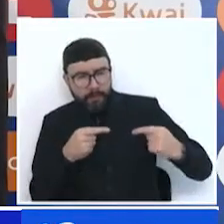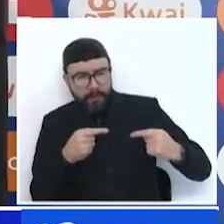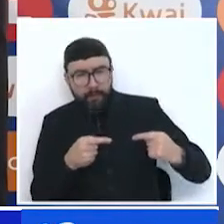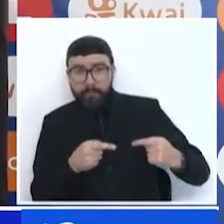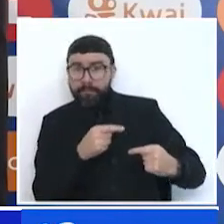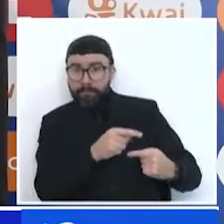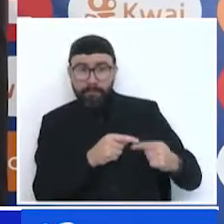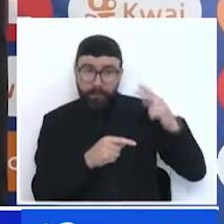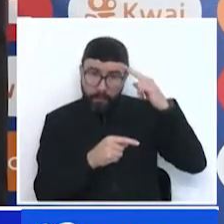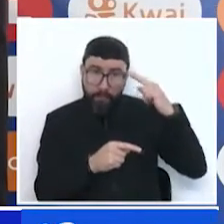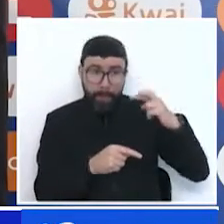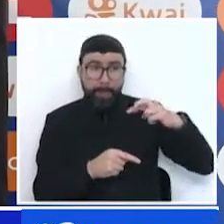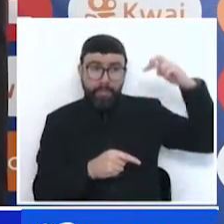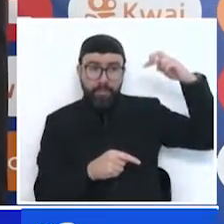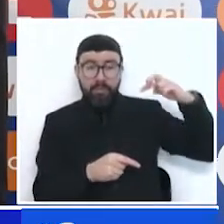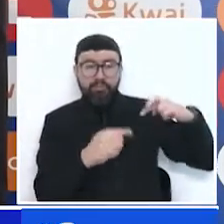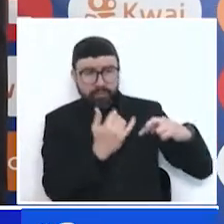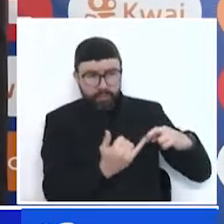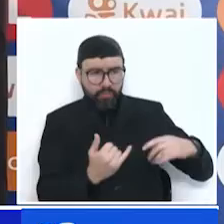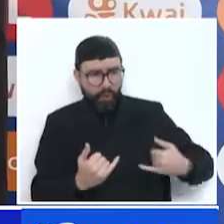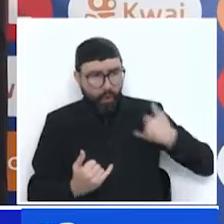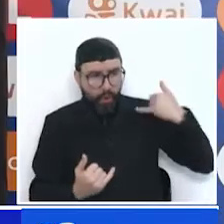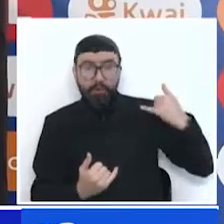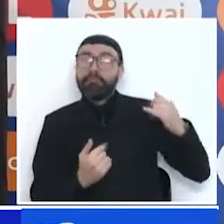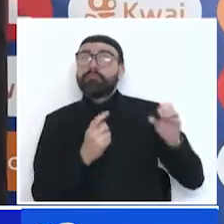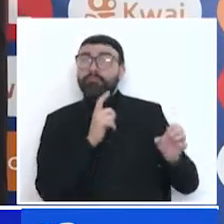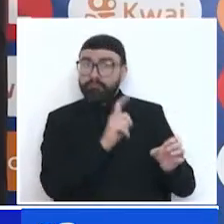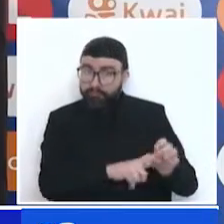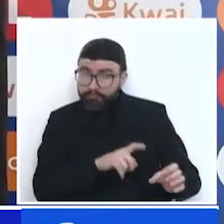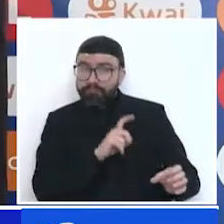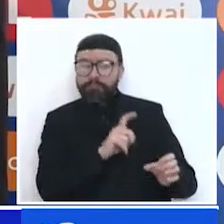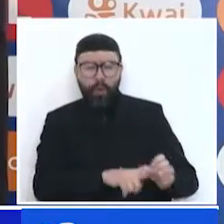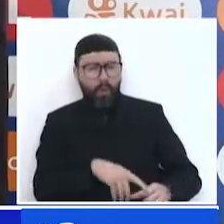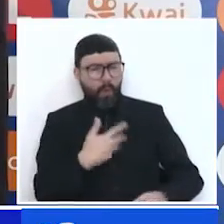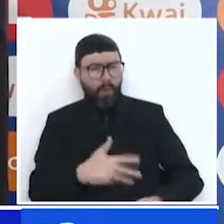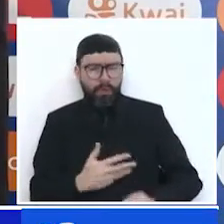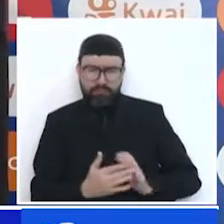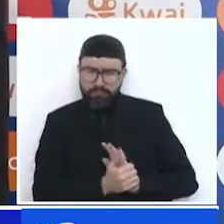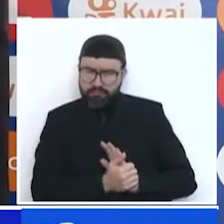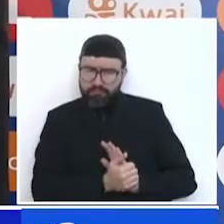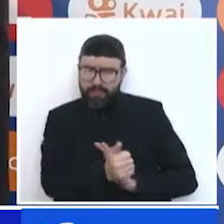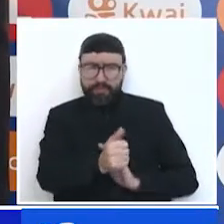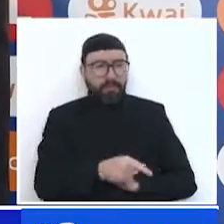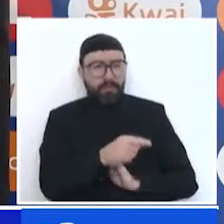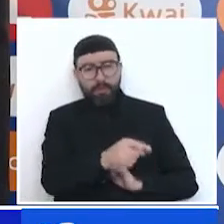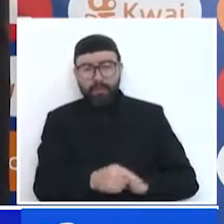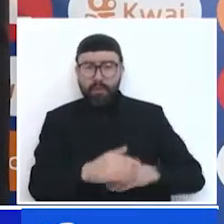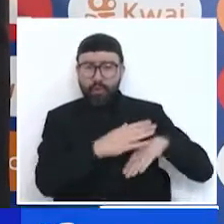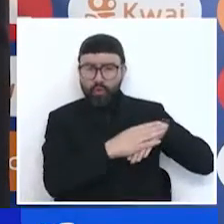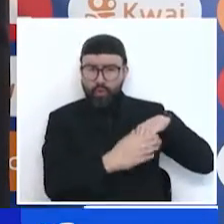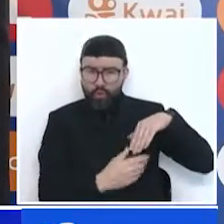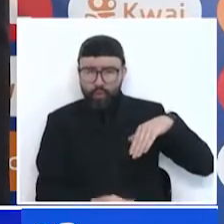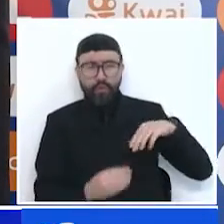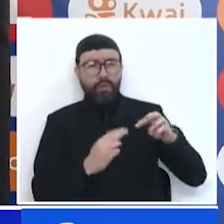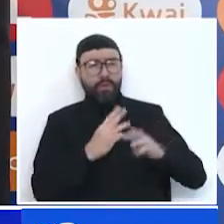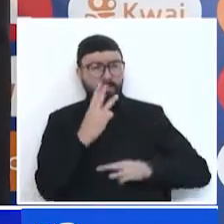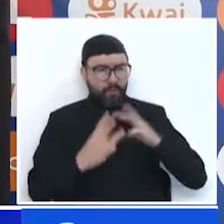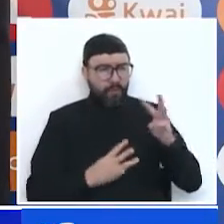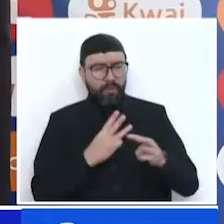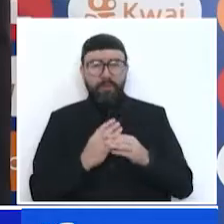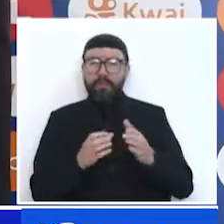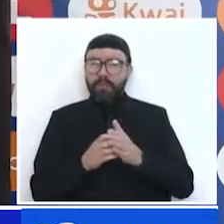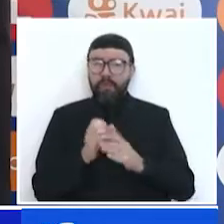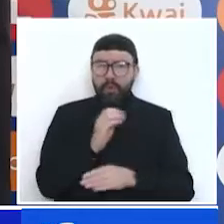sino en lo que es la proyección de jóvenes con los suramericanos, con los mundiales, con lo que ha hecho a nivel de clubes acá en